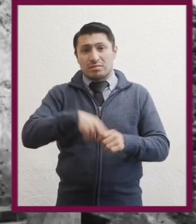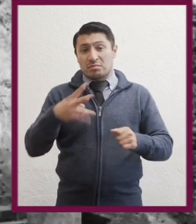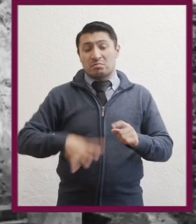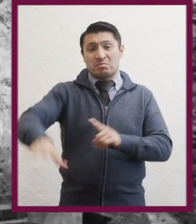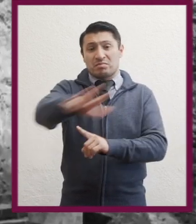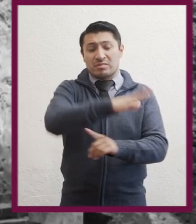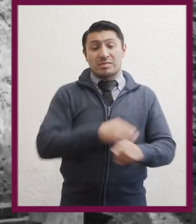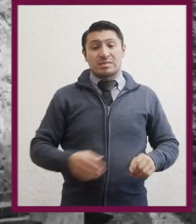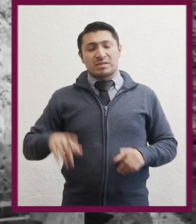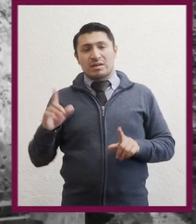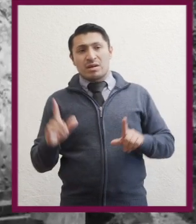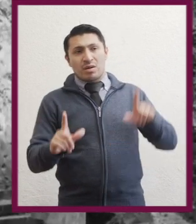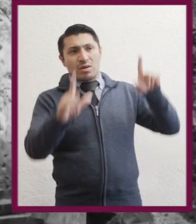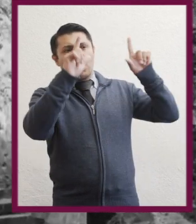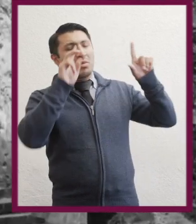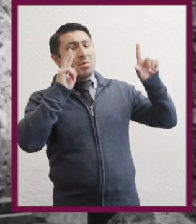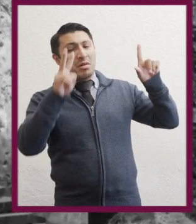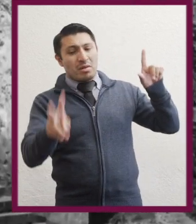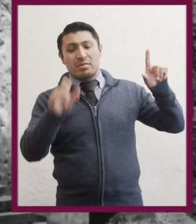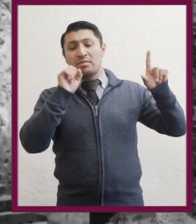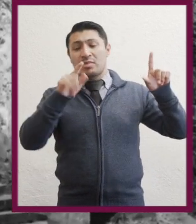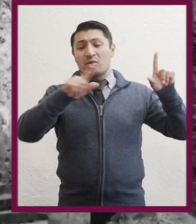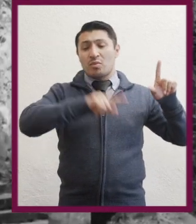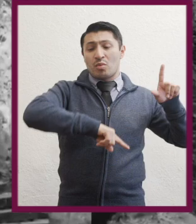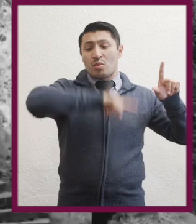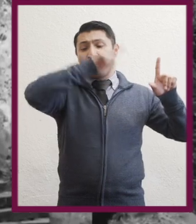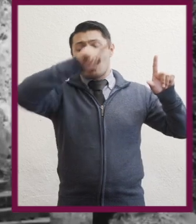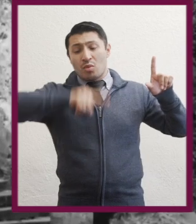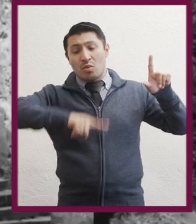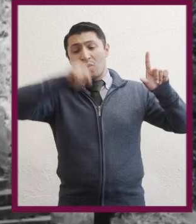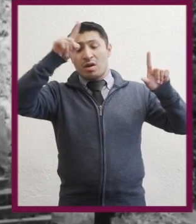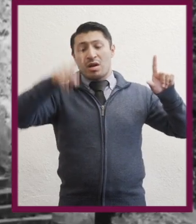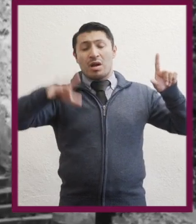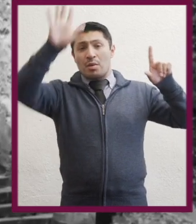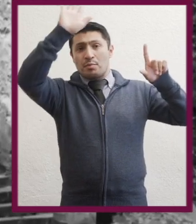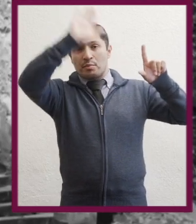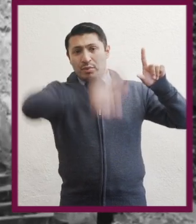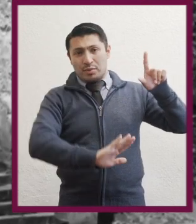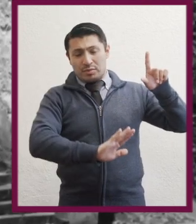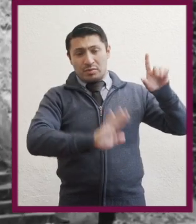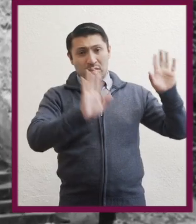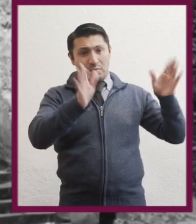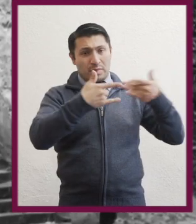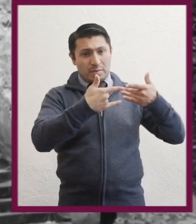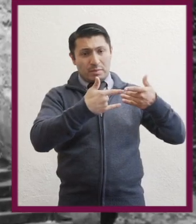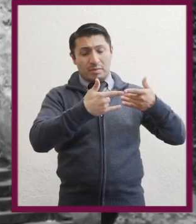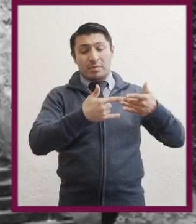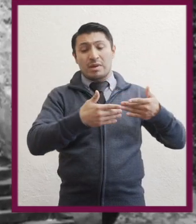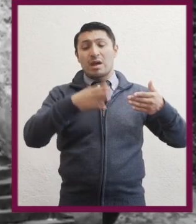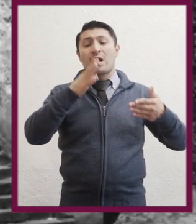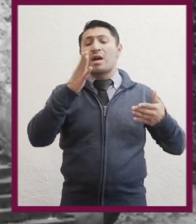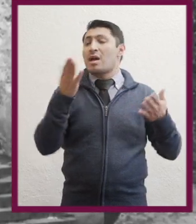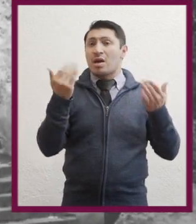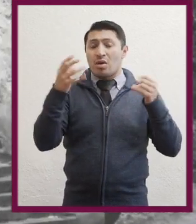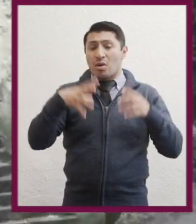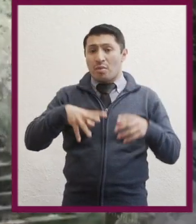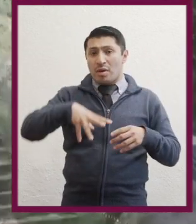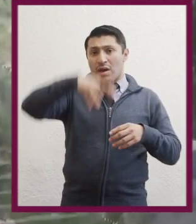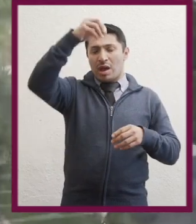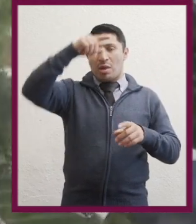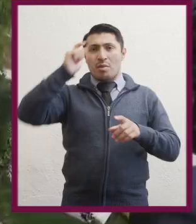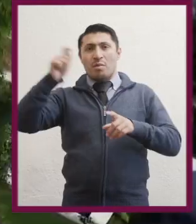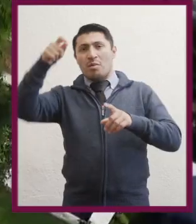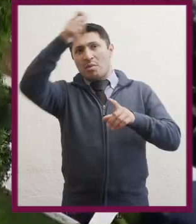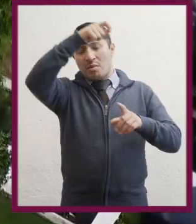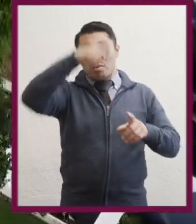alrededores. En la portada también se aprecia que los arcos laterales estaban cerrados y aún no tenía agregada la cúpula cubierta